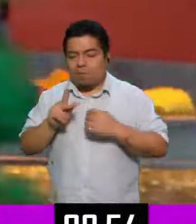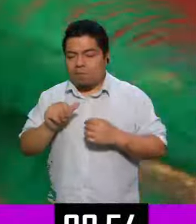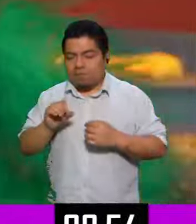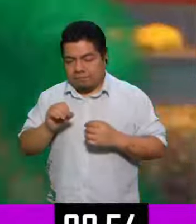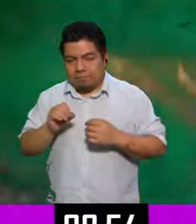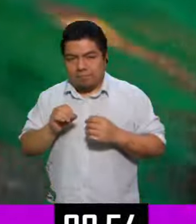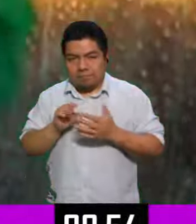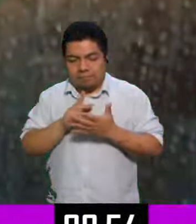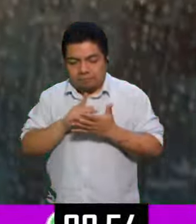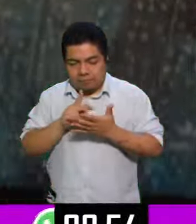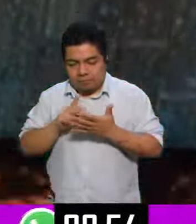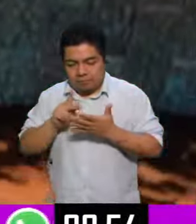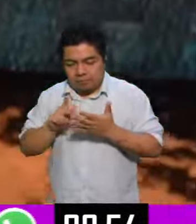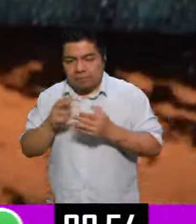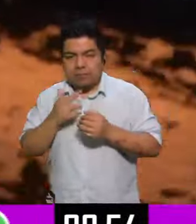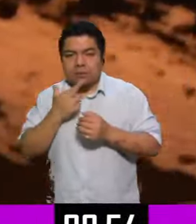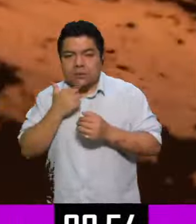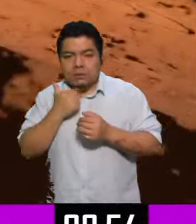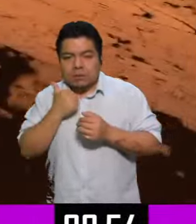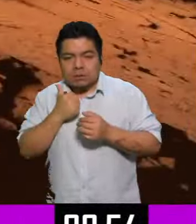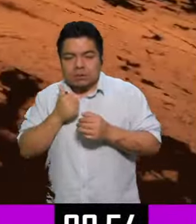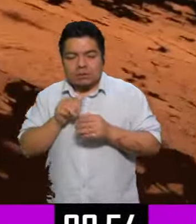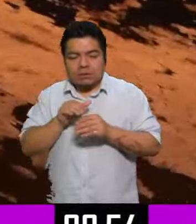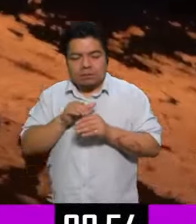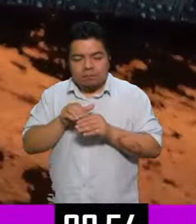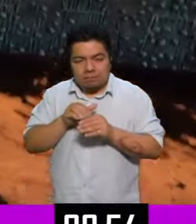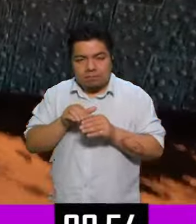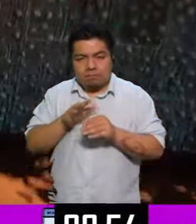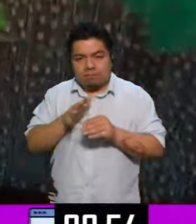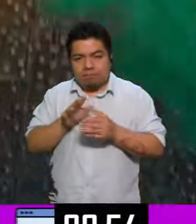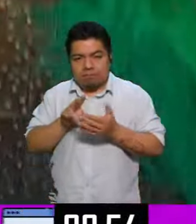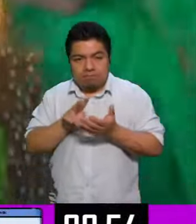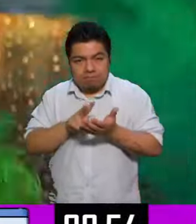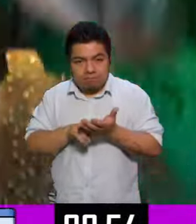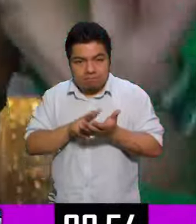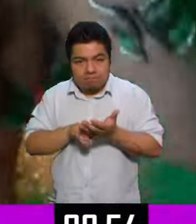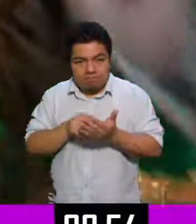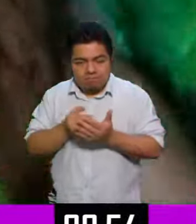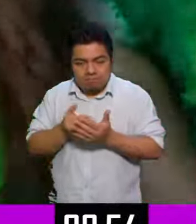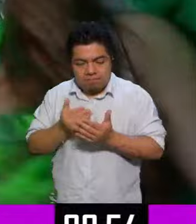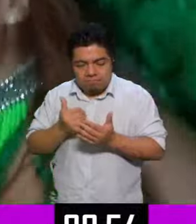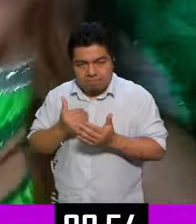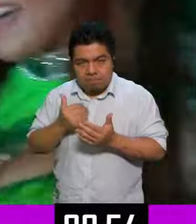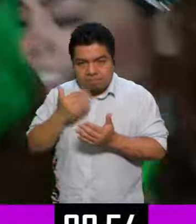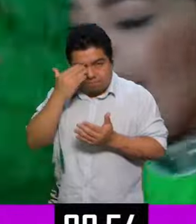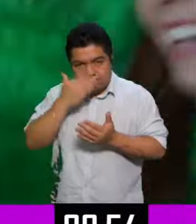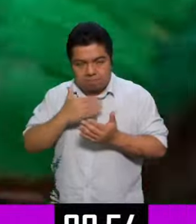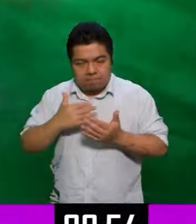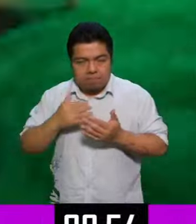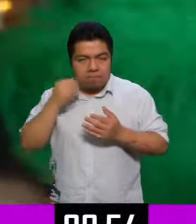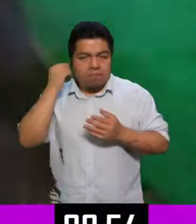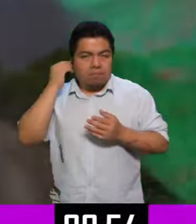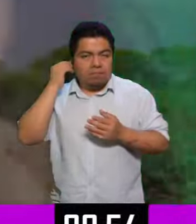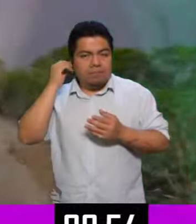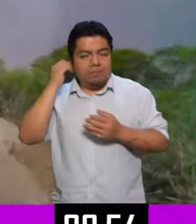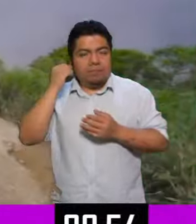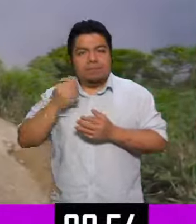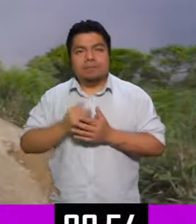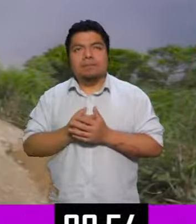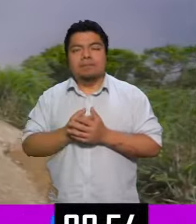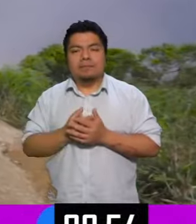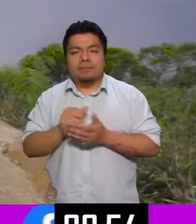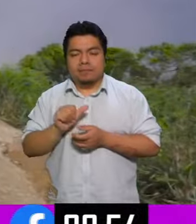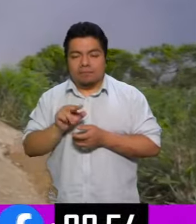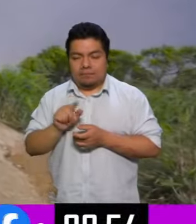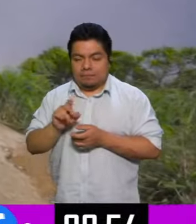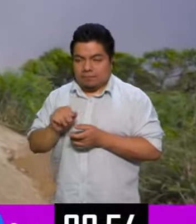genera tonos rojos, púrpuras, y que era muy valioso hasta antes de la invención de las